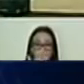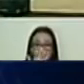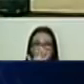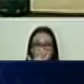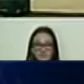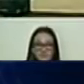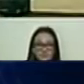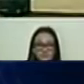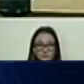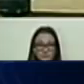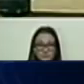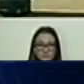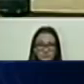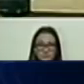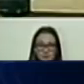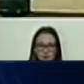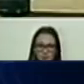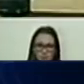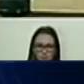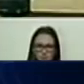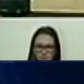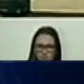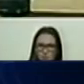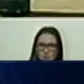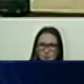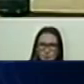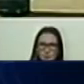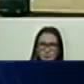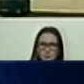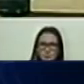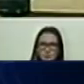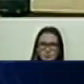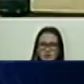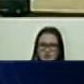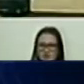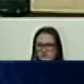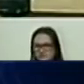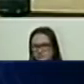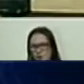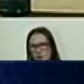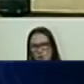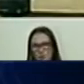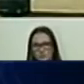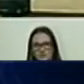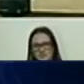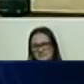opositoras vinculadas al imperio, siempre es la nada. Ellos quieren derrocar, tumbar